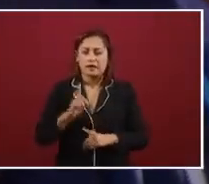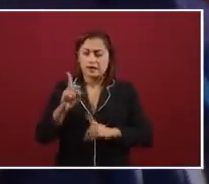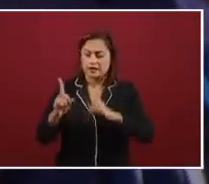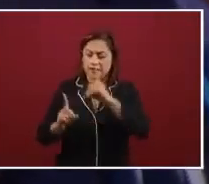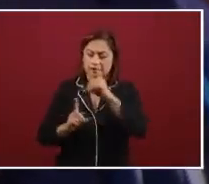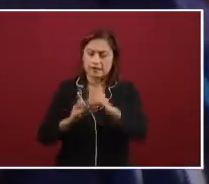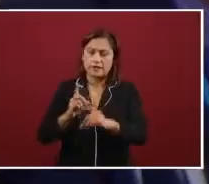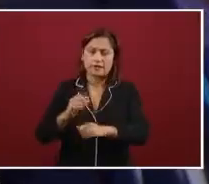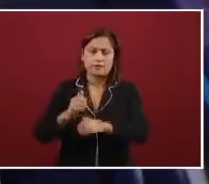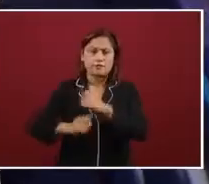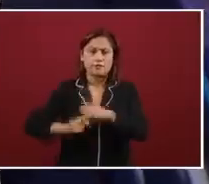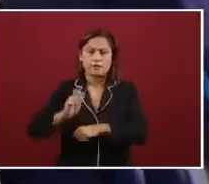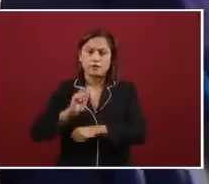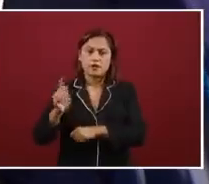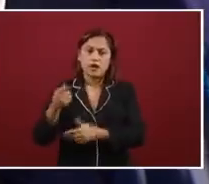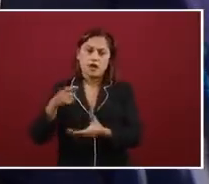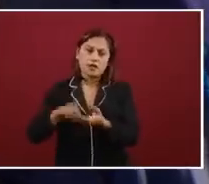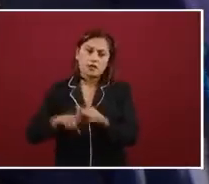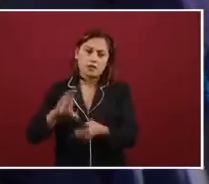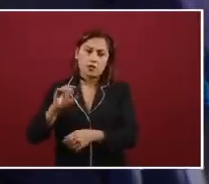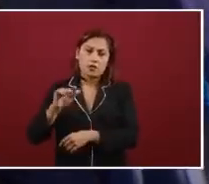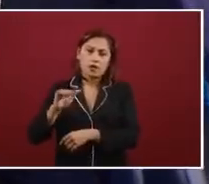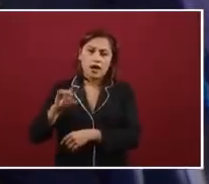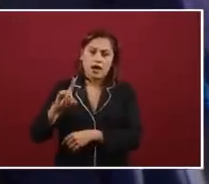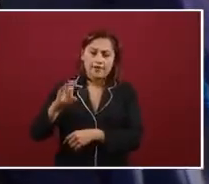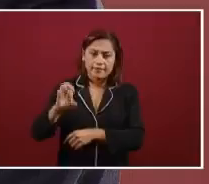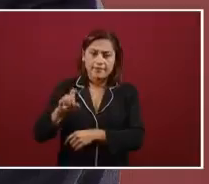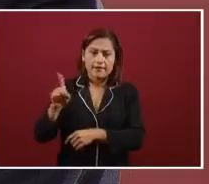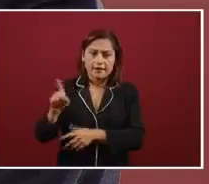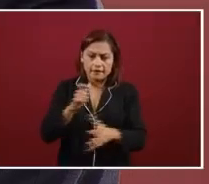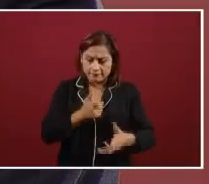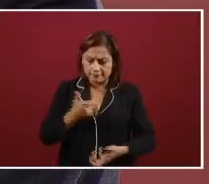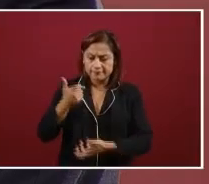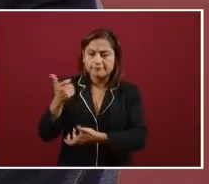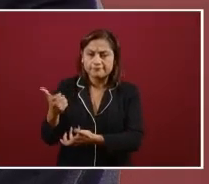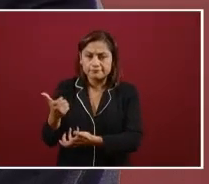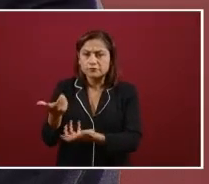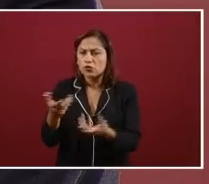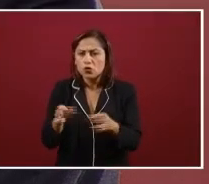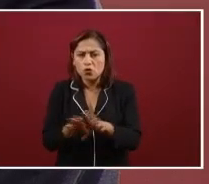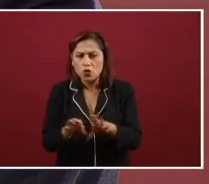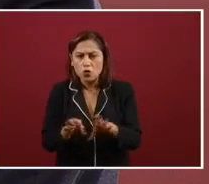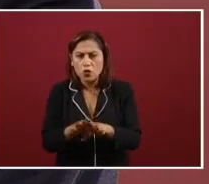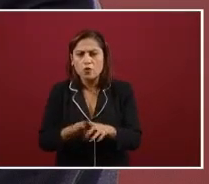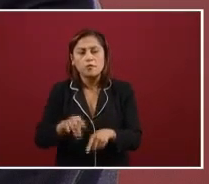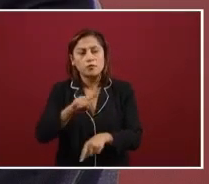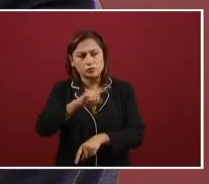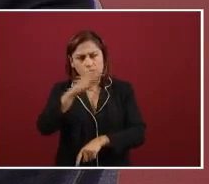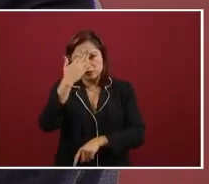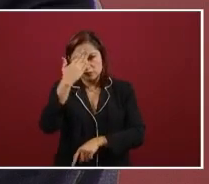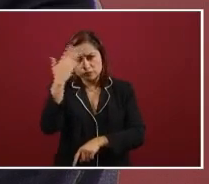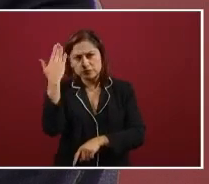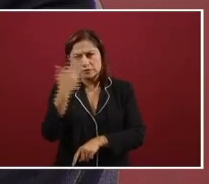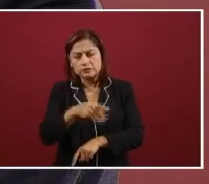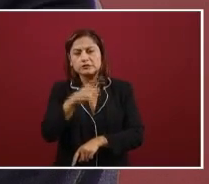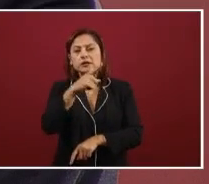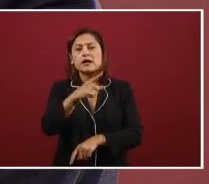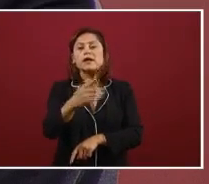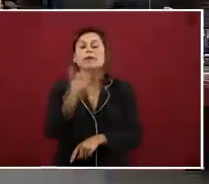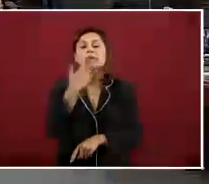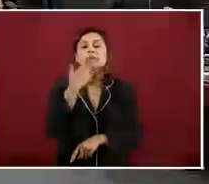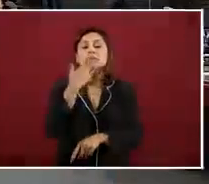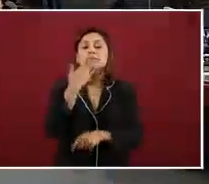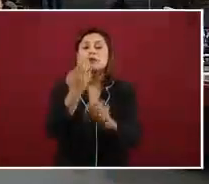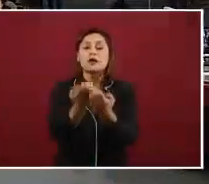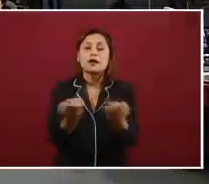de la CONADE y si ya sabe cuándo se va a concretar la compra de los estadios en Sonora, el Héctor Espino